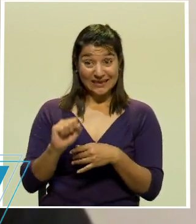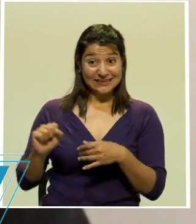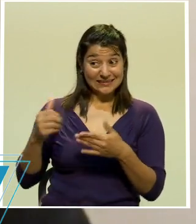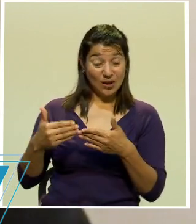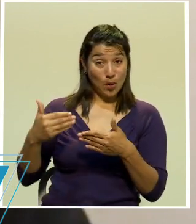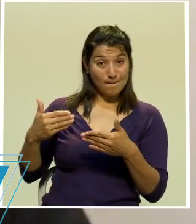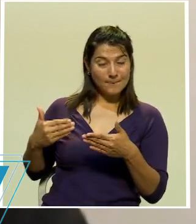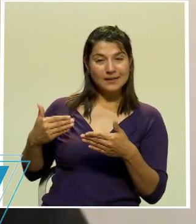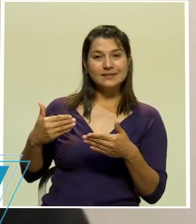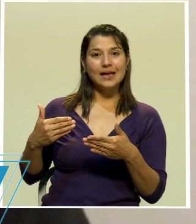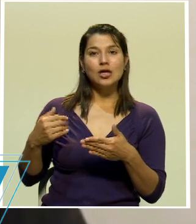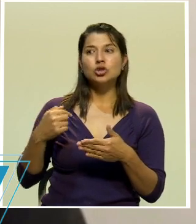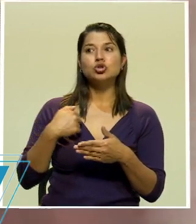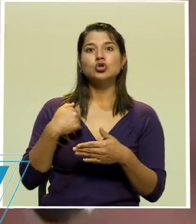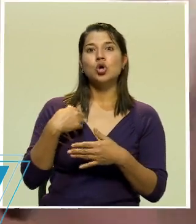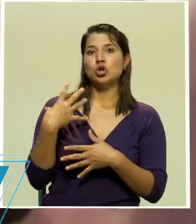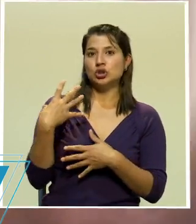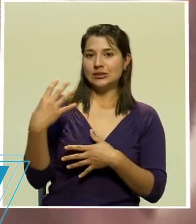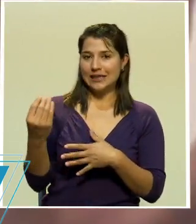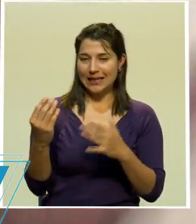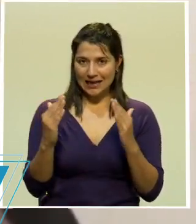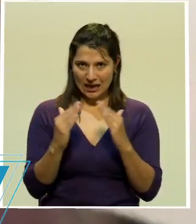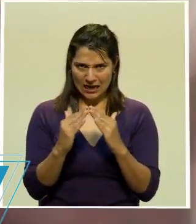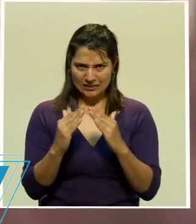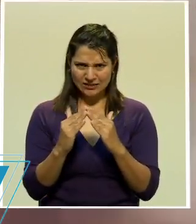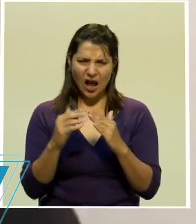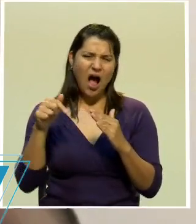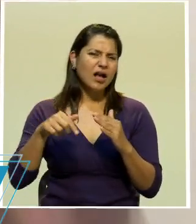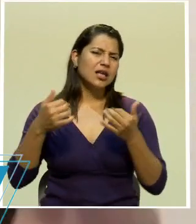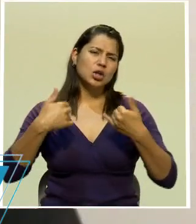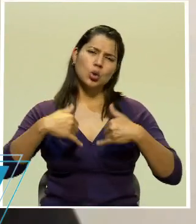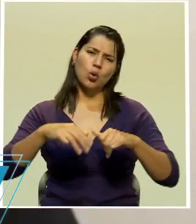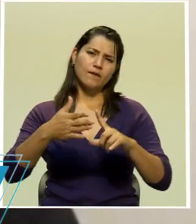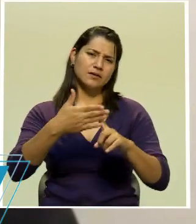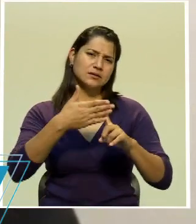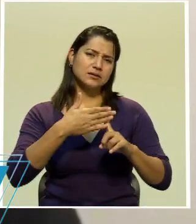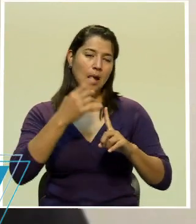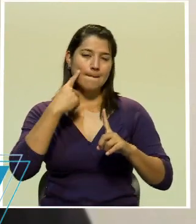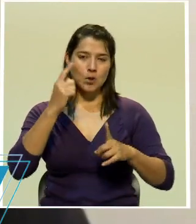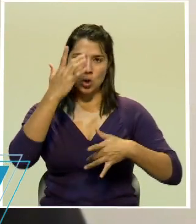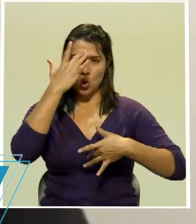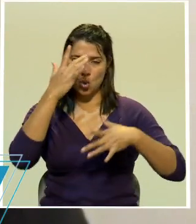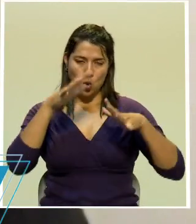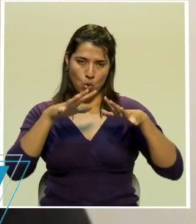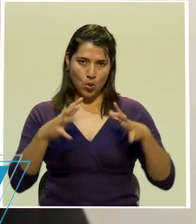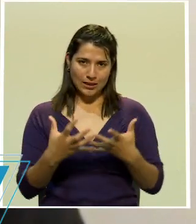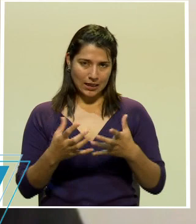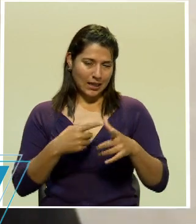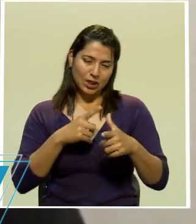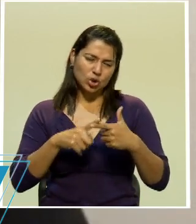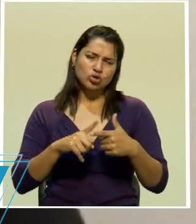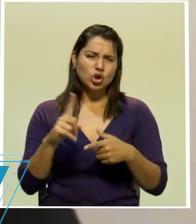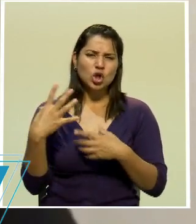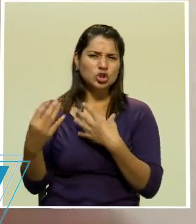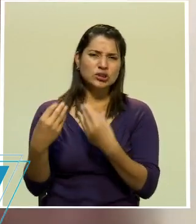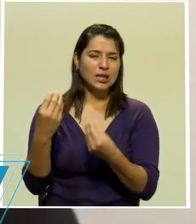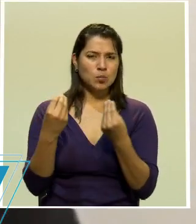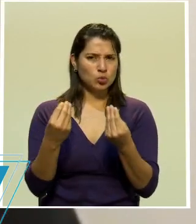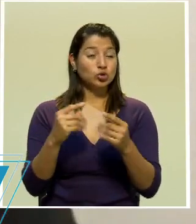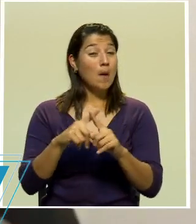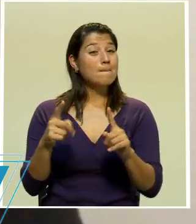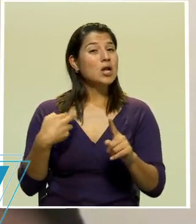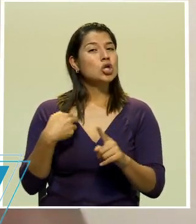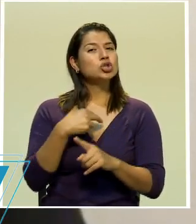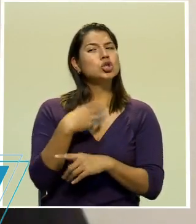poco de la casa, todavía estamos casi que en cuarentena por el asunto de la pandemia, entonces no es tan recomendable salir, pero bueno, salimos un momento